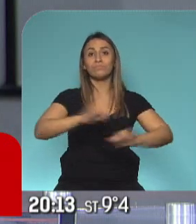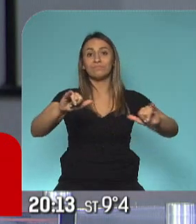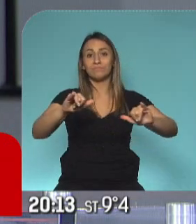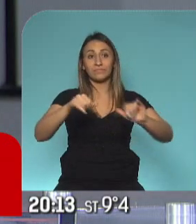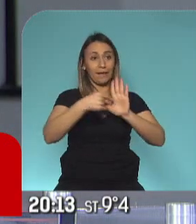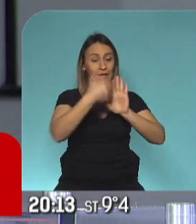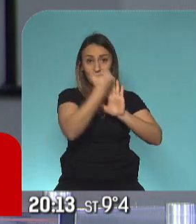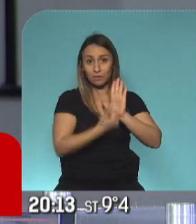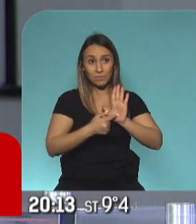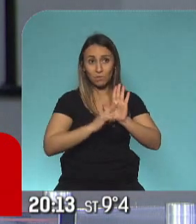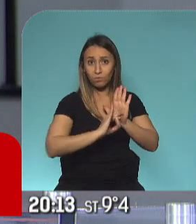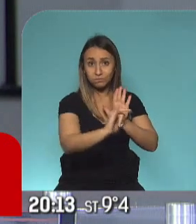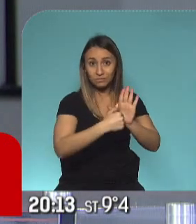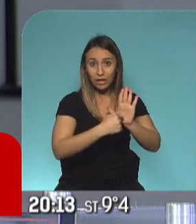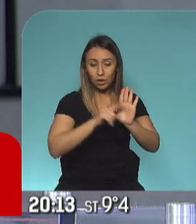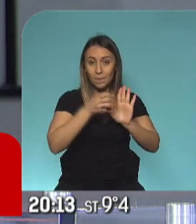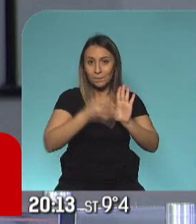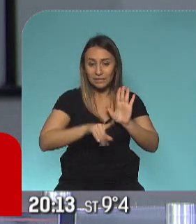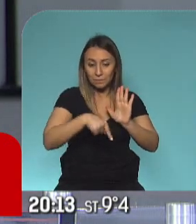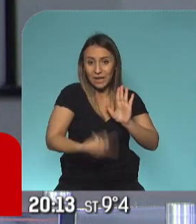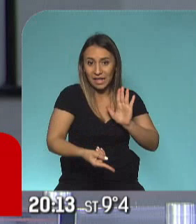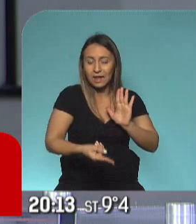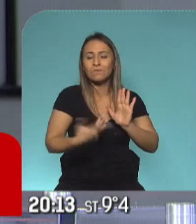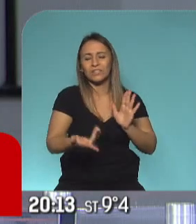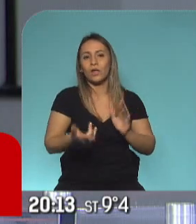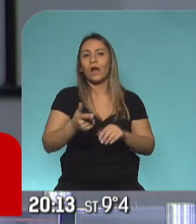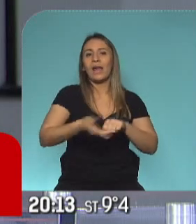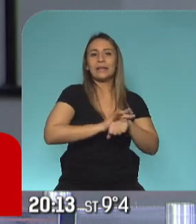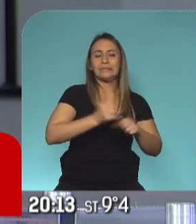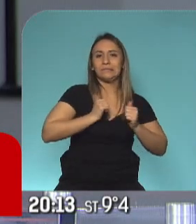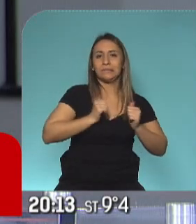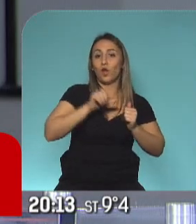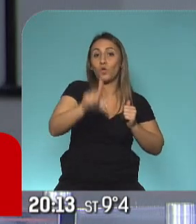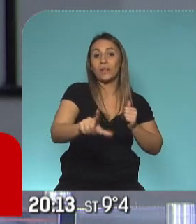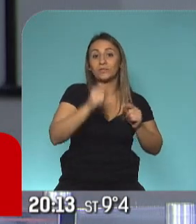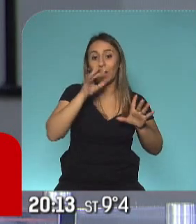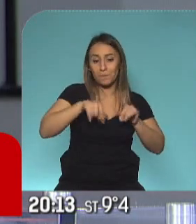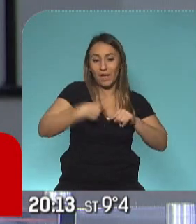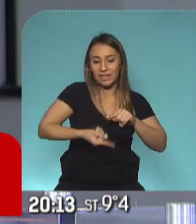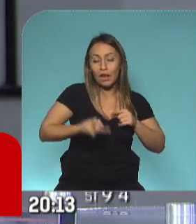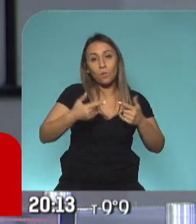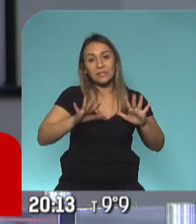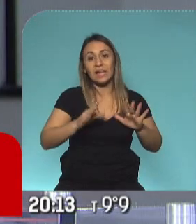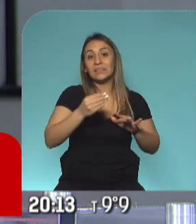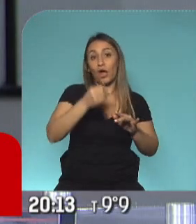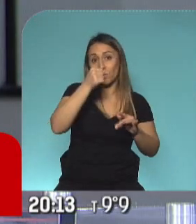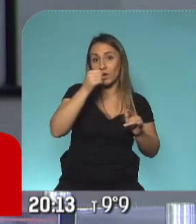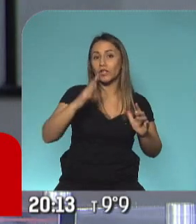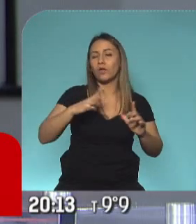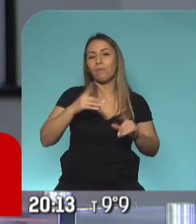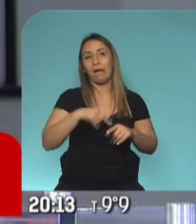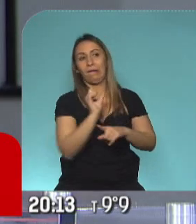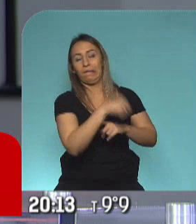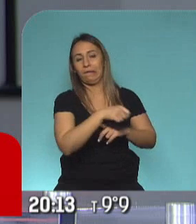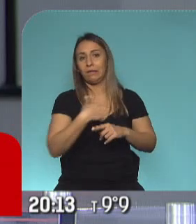era lo que quería Axel Kicillof. Larreta prefería esperar hasta el lunes. Si el anuncio se da mañana, puede haber un fin de semana en el que todavía no se contemple y